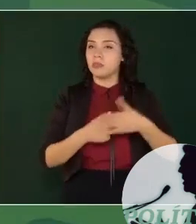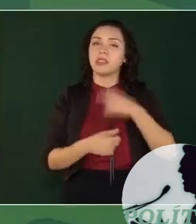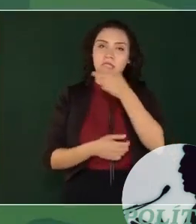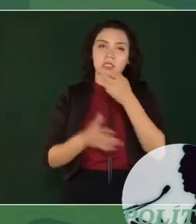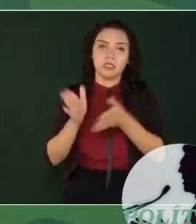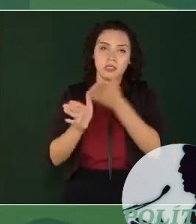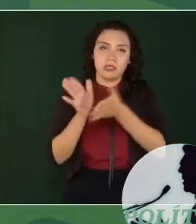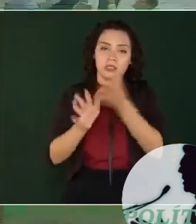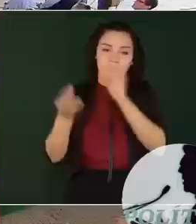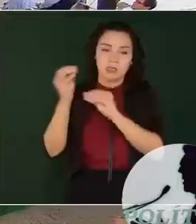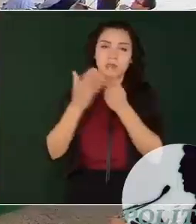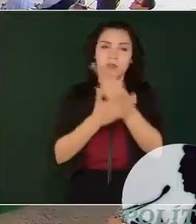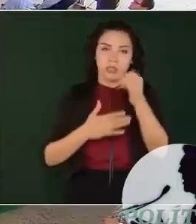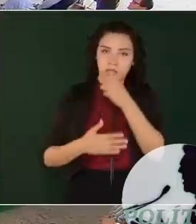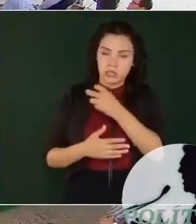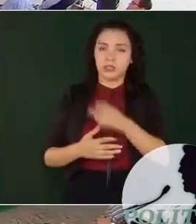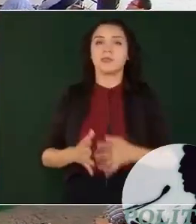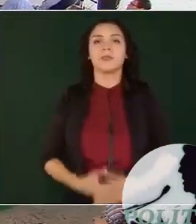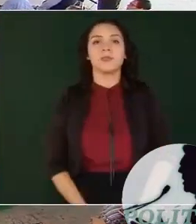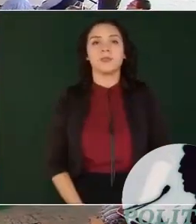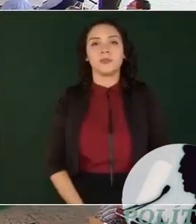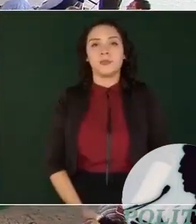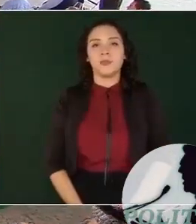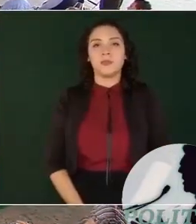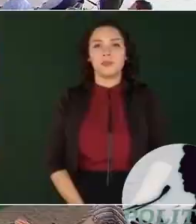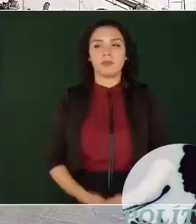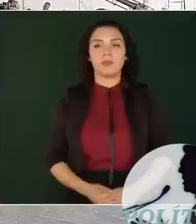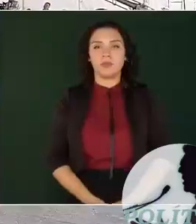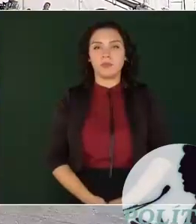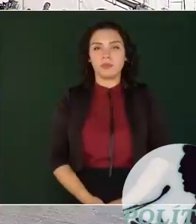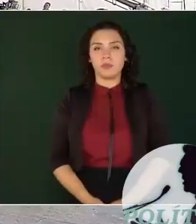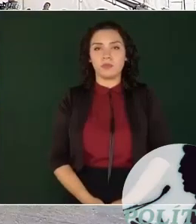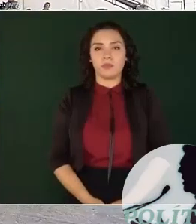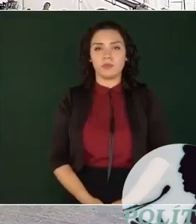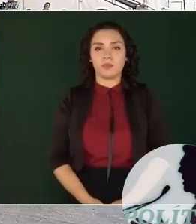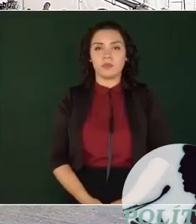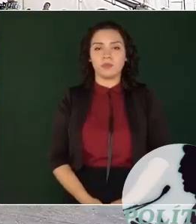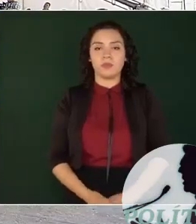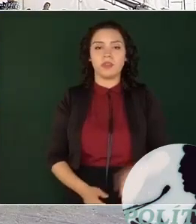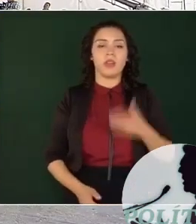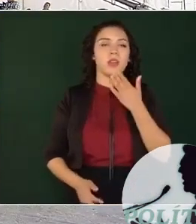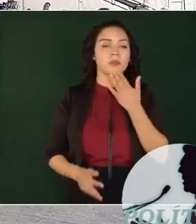despejada. Gracias. A ver, vamos.